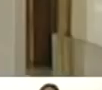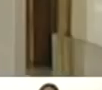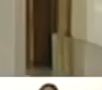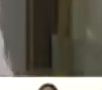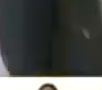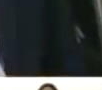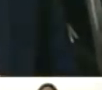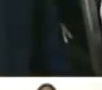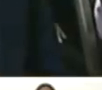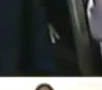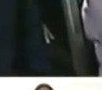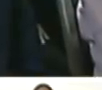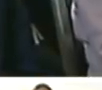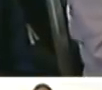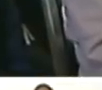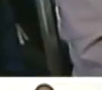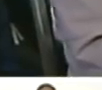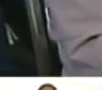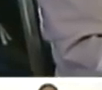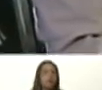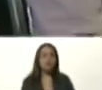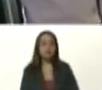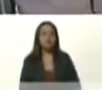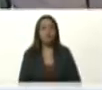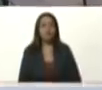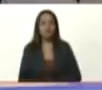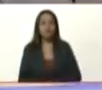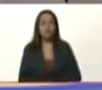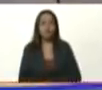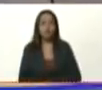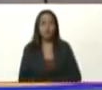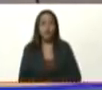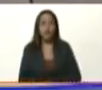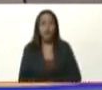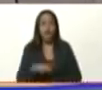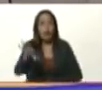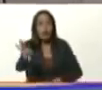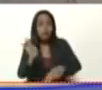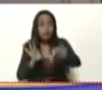Debe saber nuestro pueblo que una vez detectados estos casos,